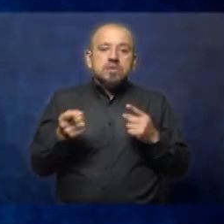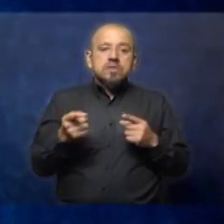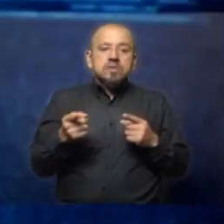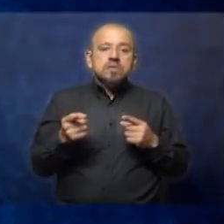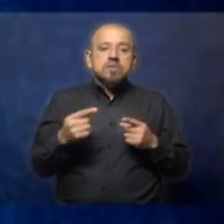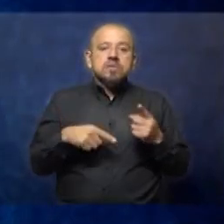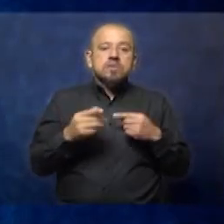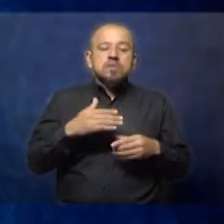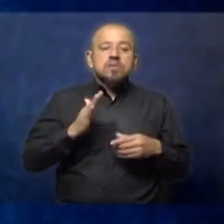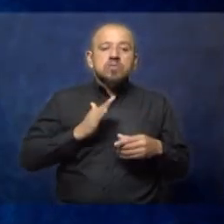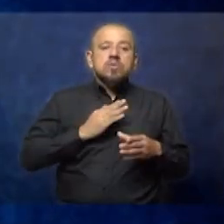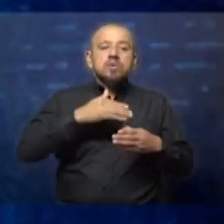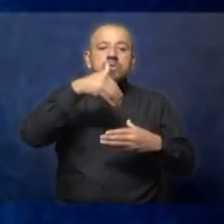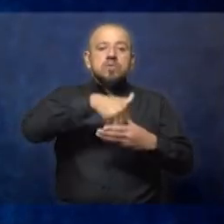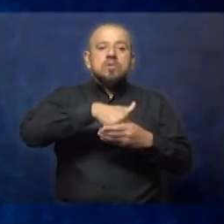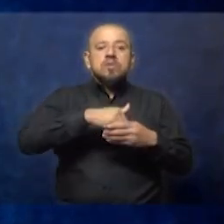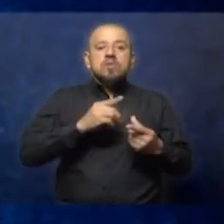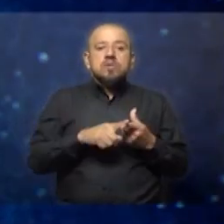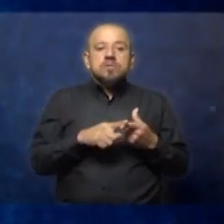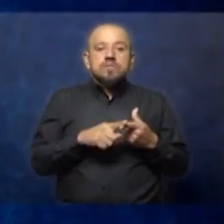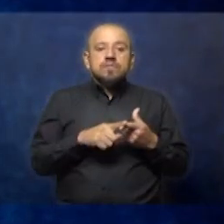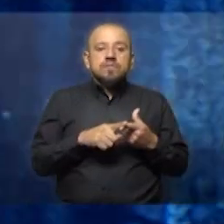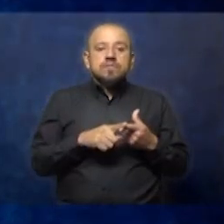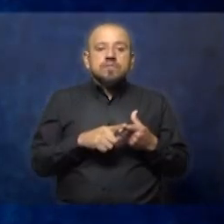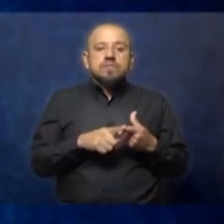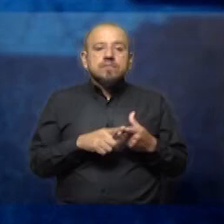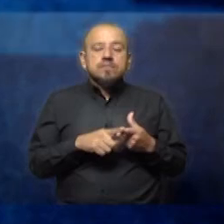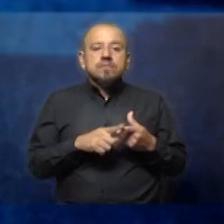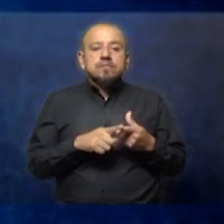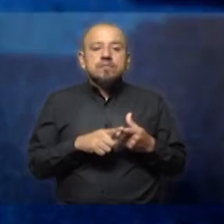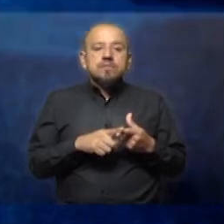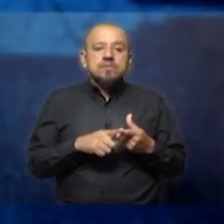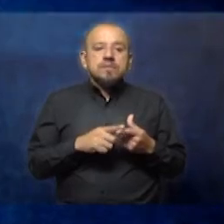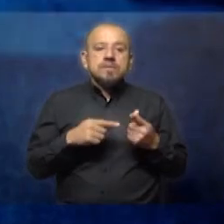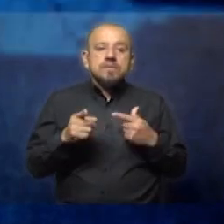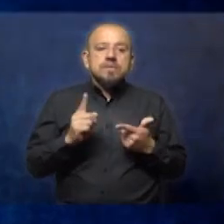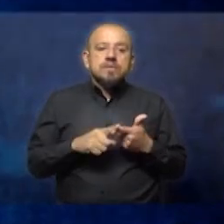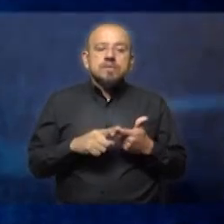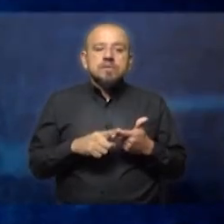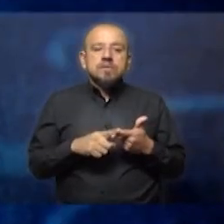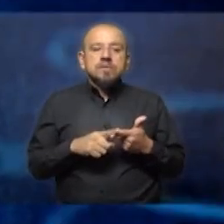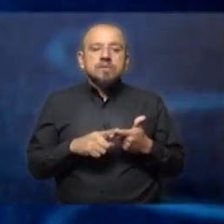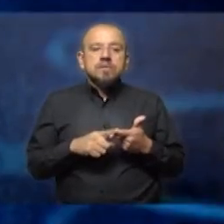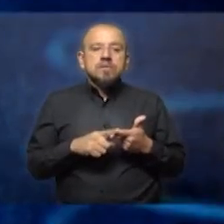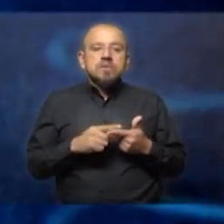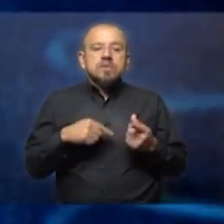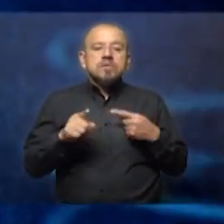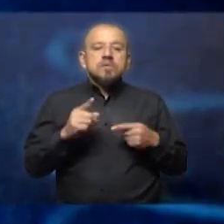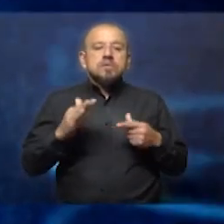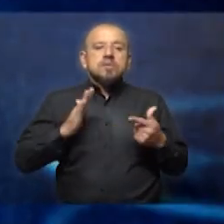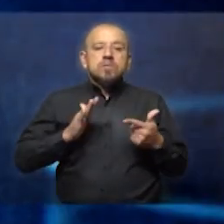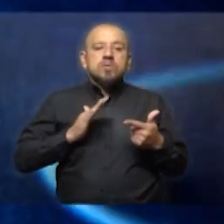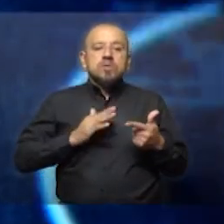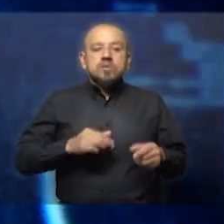muy incondicional del voto de la mujer en la obra era estar ser felices a estar a favor de que la mujer pudiera